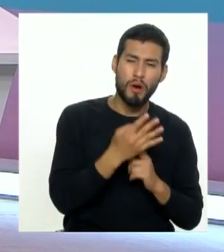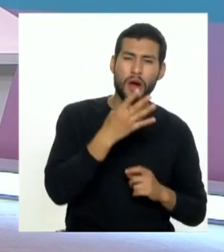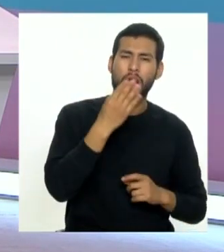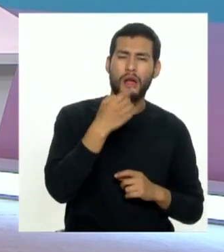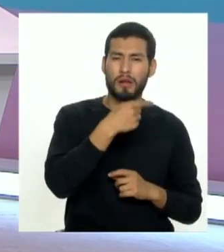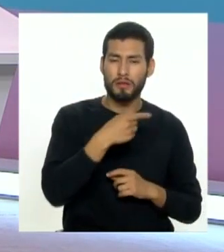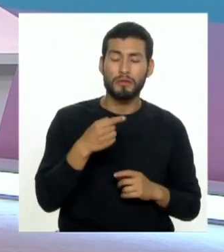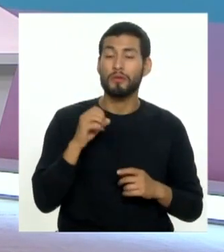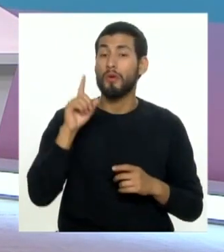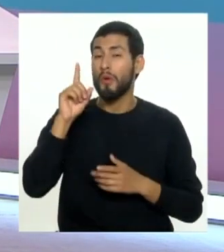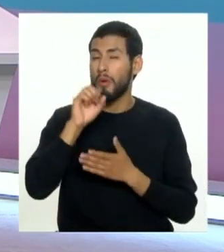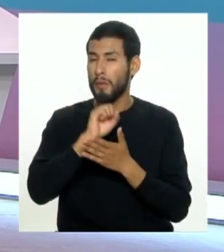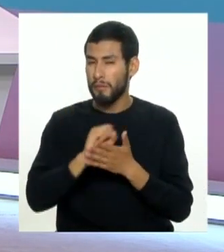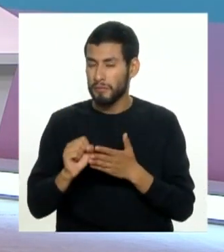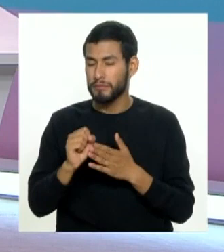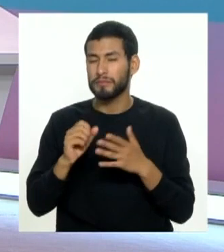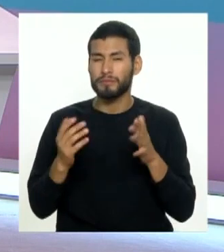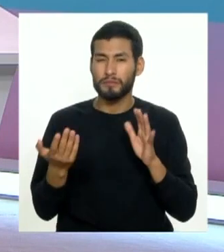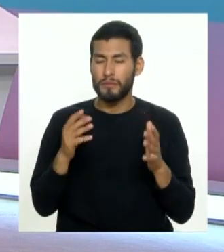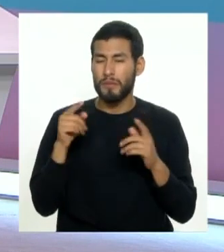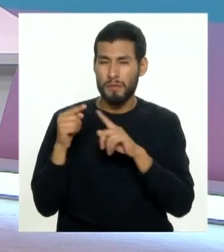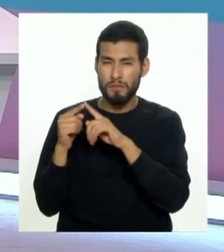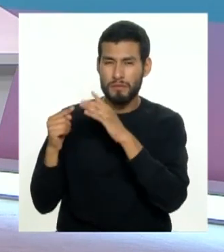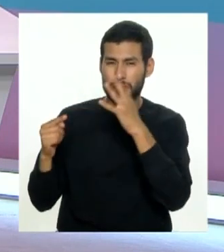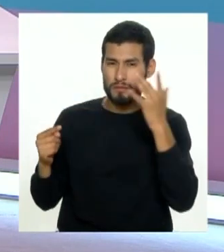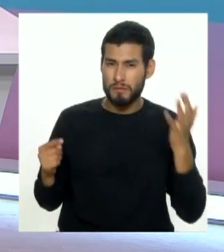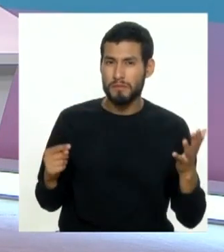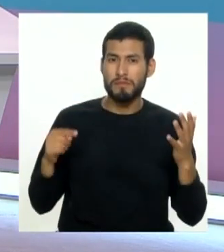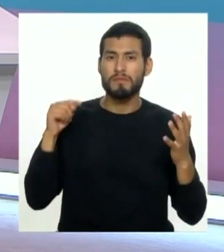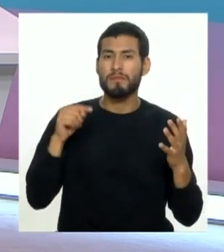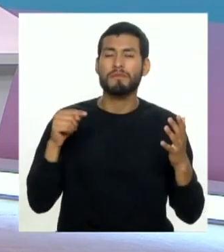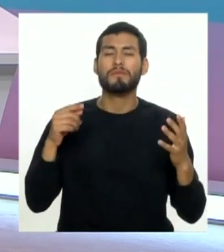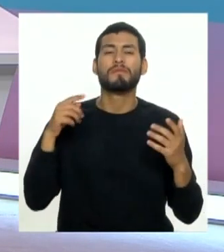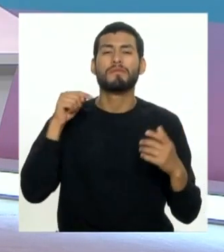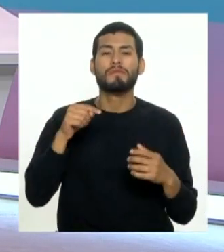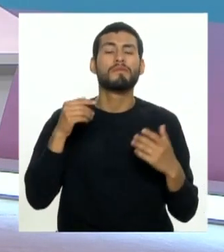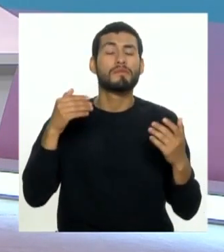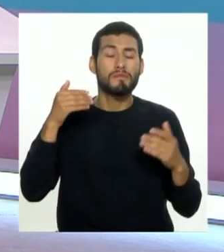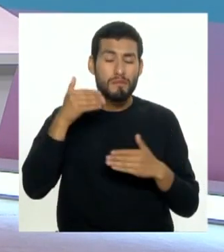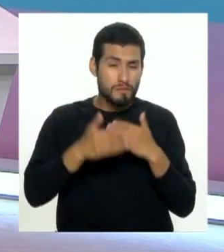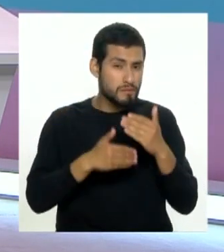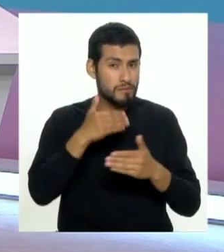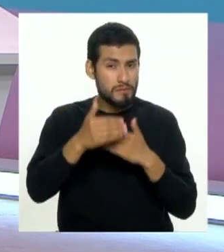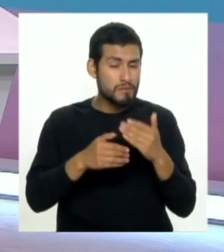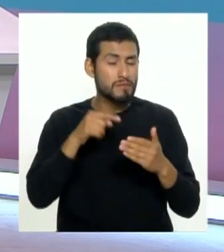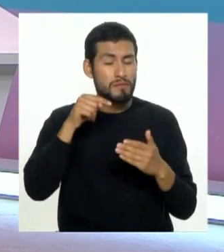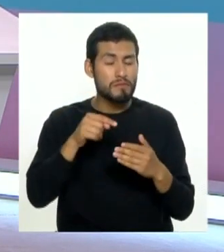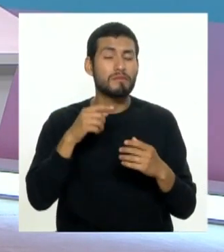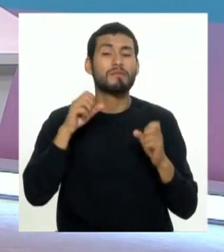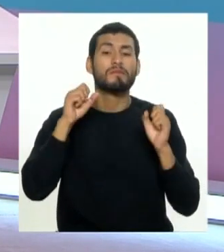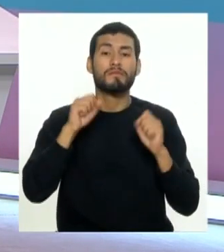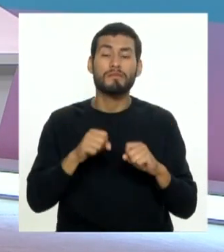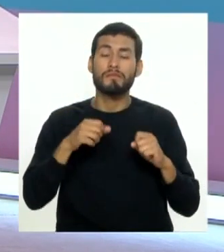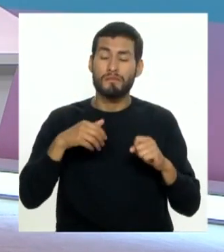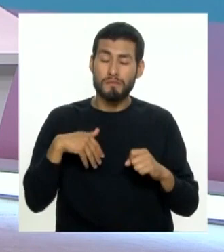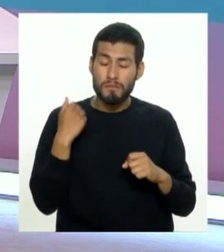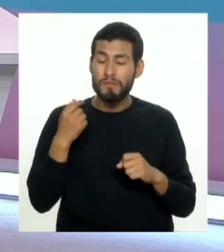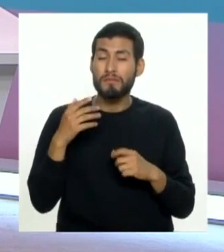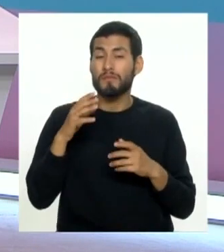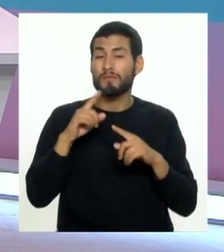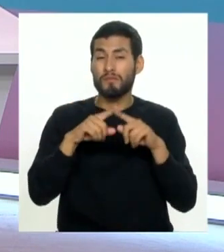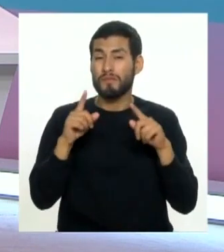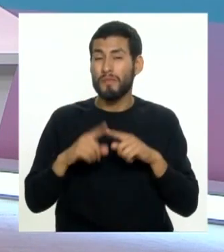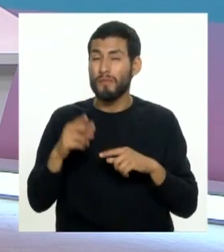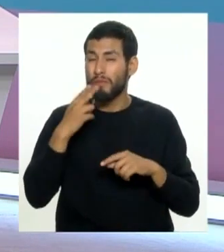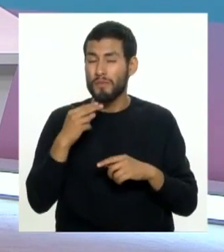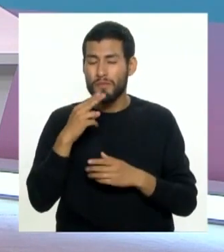puede ser hasta un mes en donde va a haber una adaptación a este nuevo tratamiento, en donde empiezas a retirar los